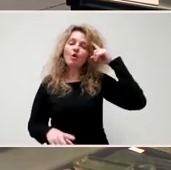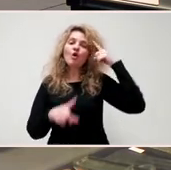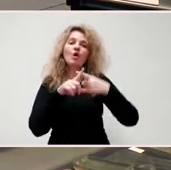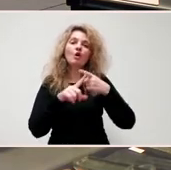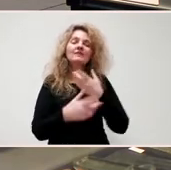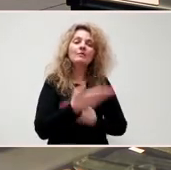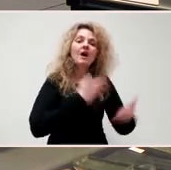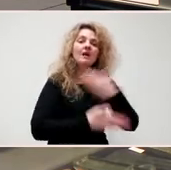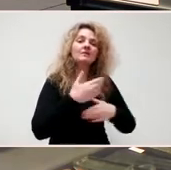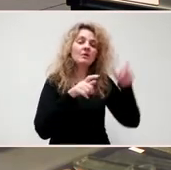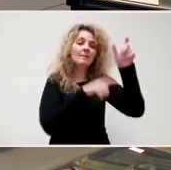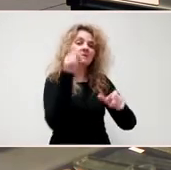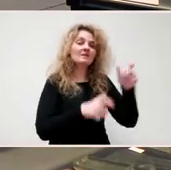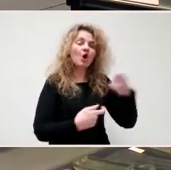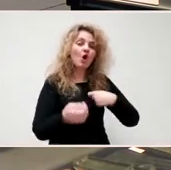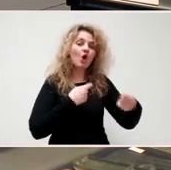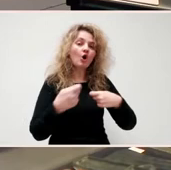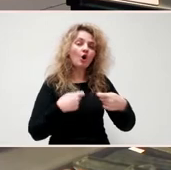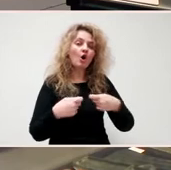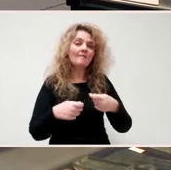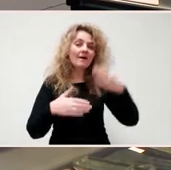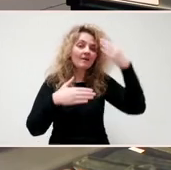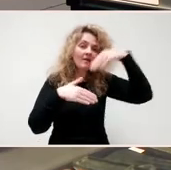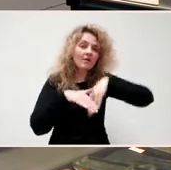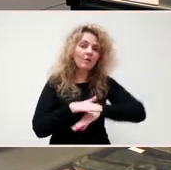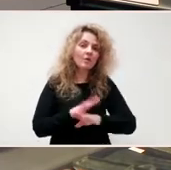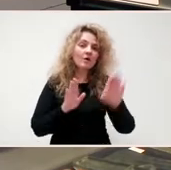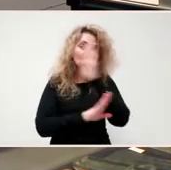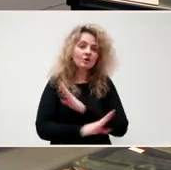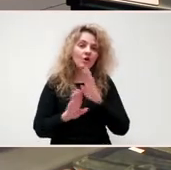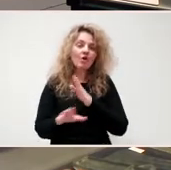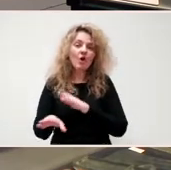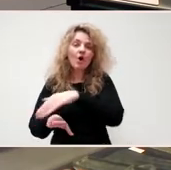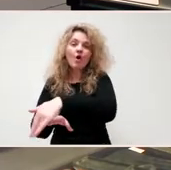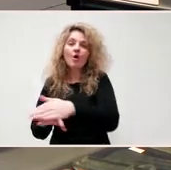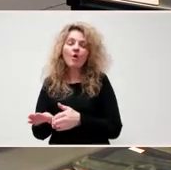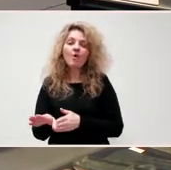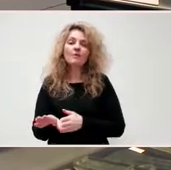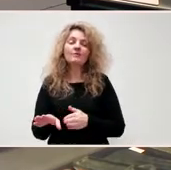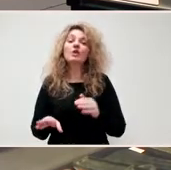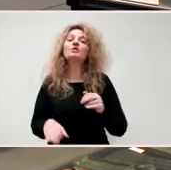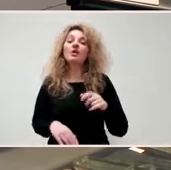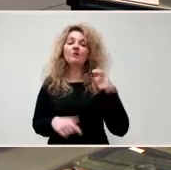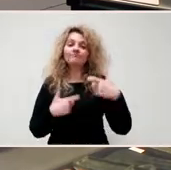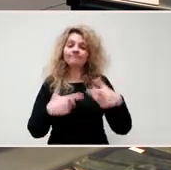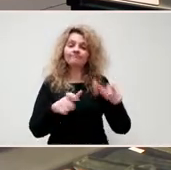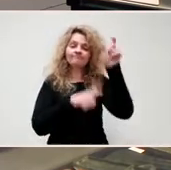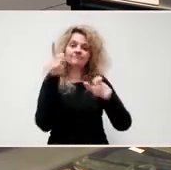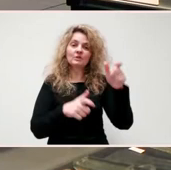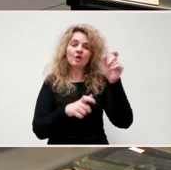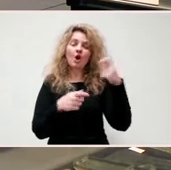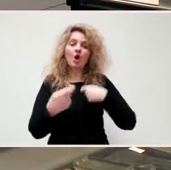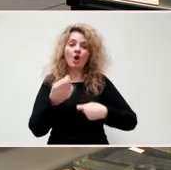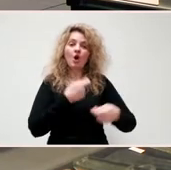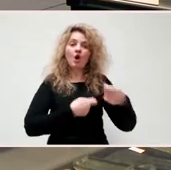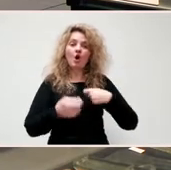intercambio, guardados por comerciantes no litoral ou escondidos por comerciantes no litoral. Tamén cabería a